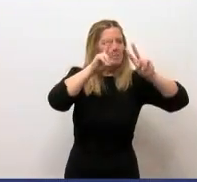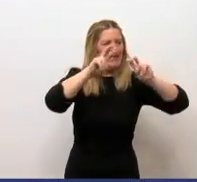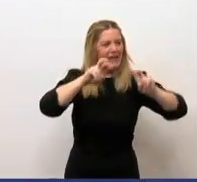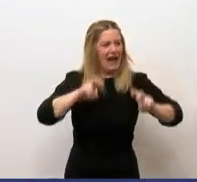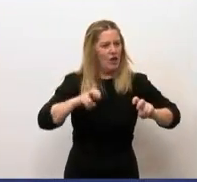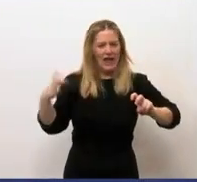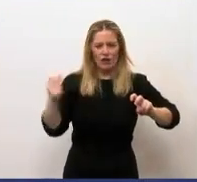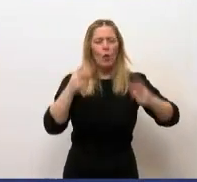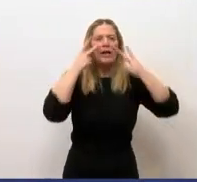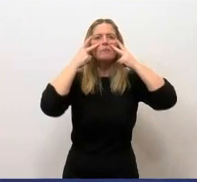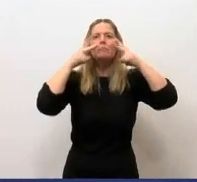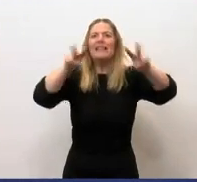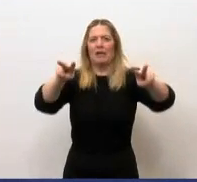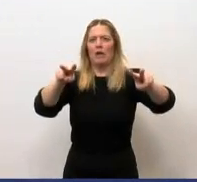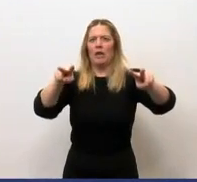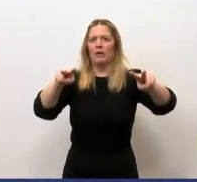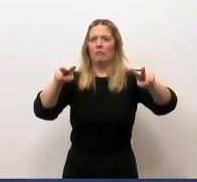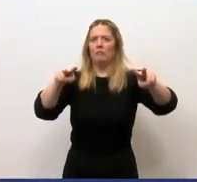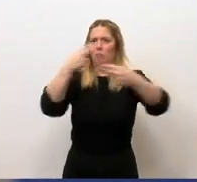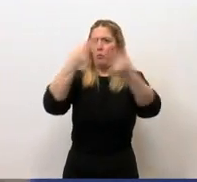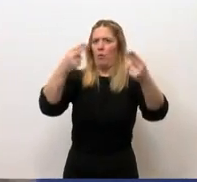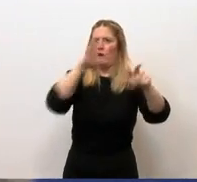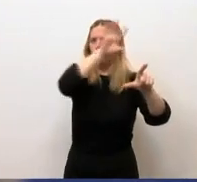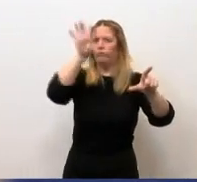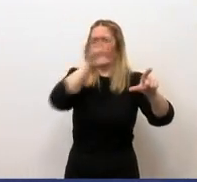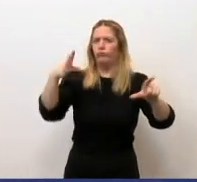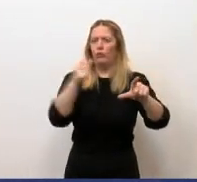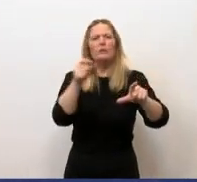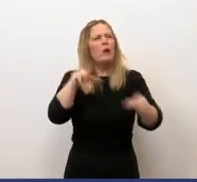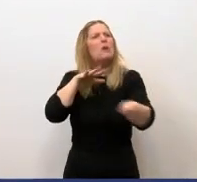tiene en la universidad? Bueno, mira, sí.